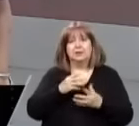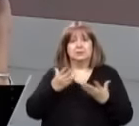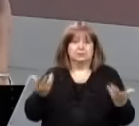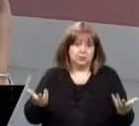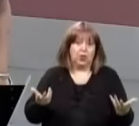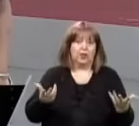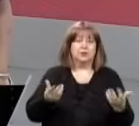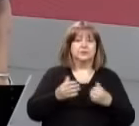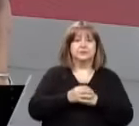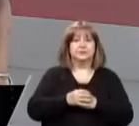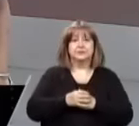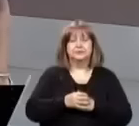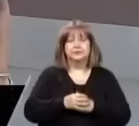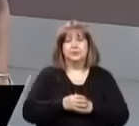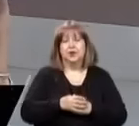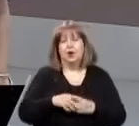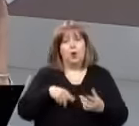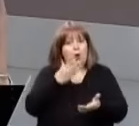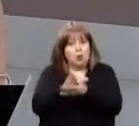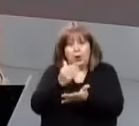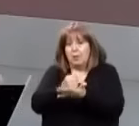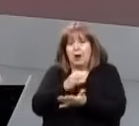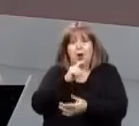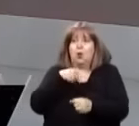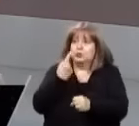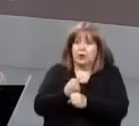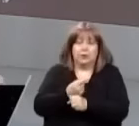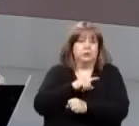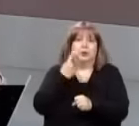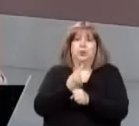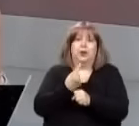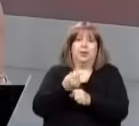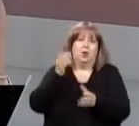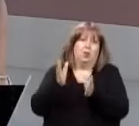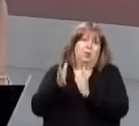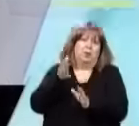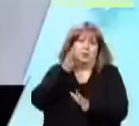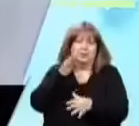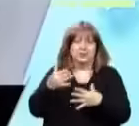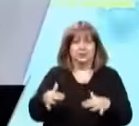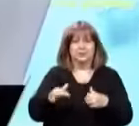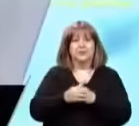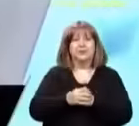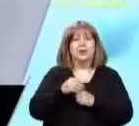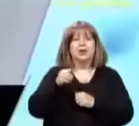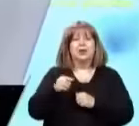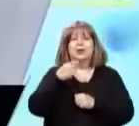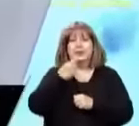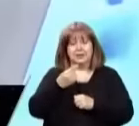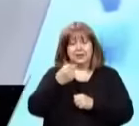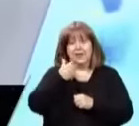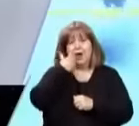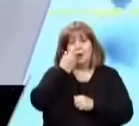¿no? Representan a la gente. Y estas cosas no pueden volver a repetirse. No puede haber otro Lucio más en la vida, en la sociedad. Bueno, lo escuchábamos en esta misma edición al abuelo